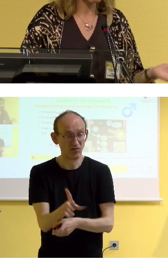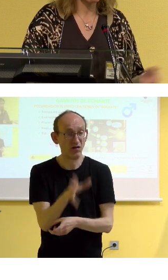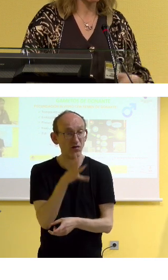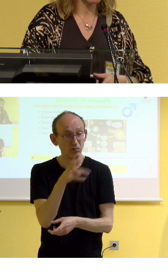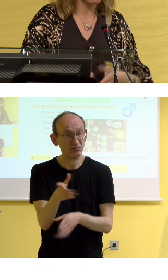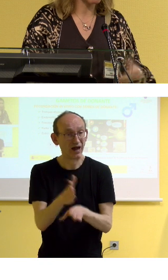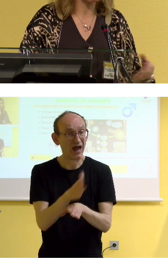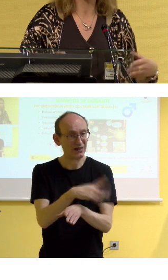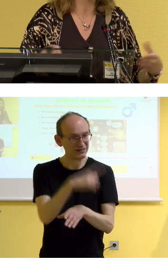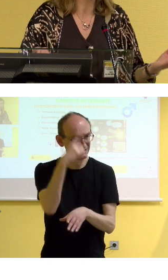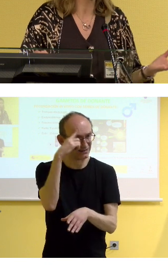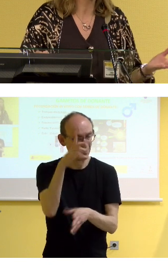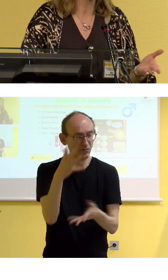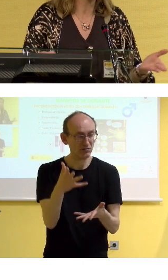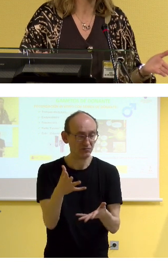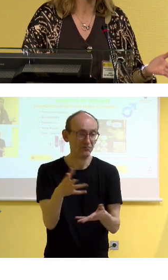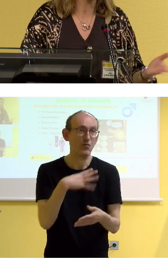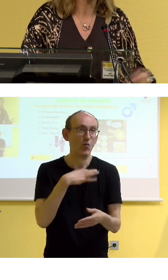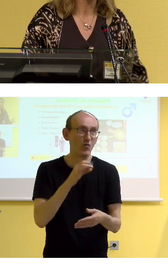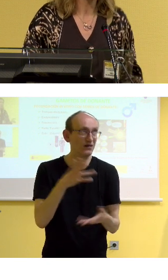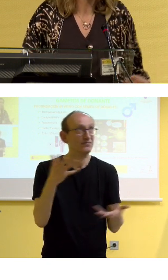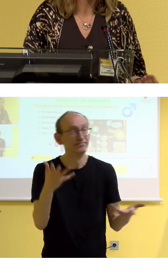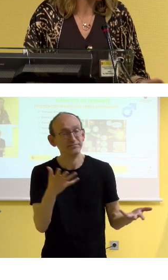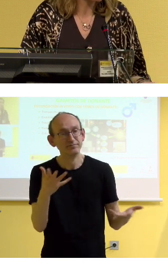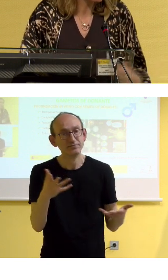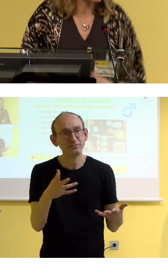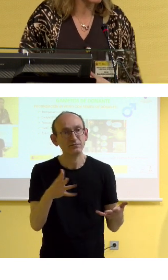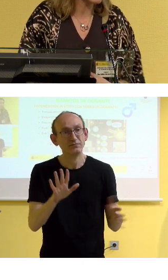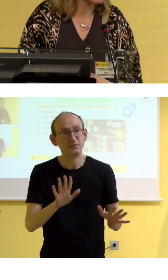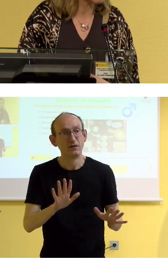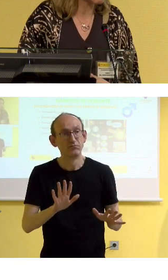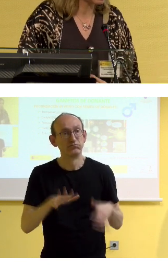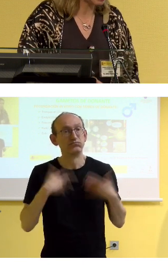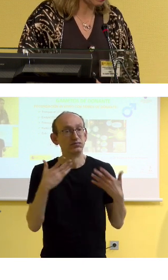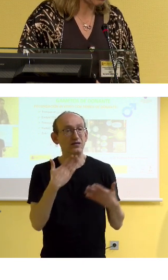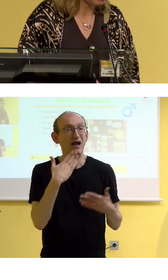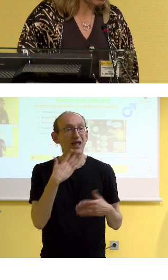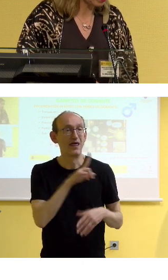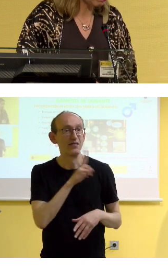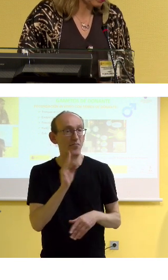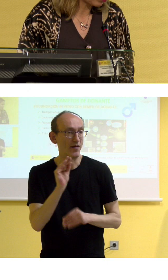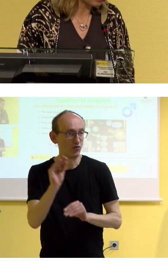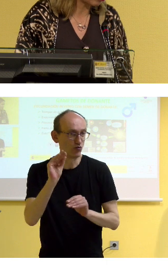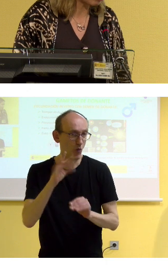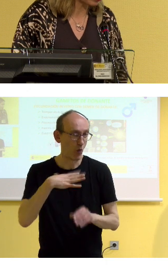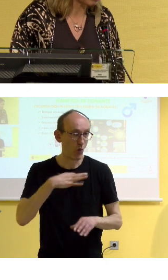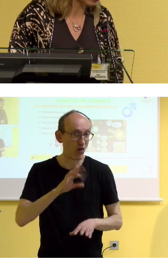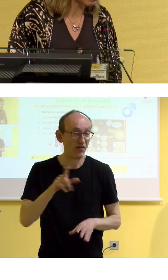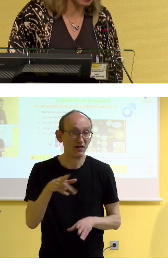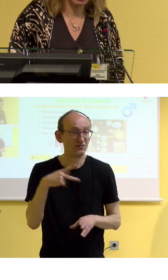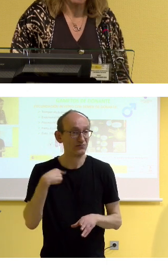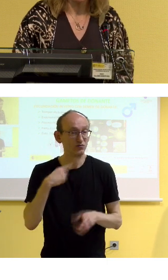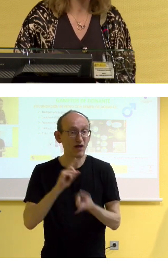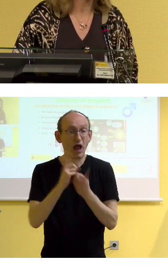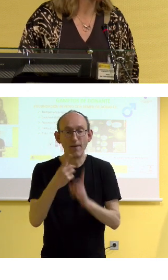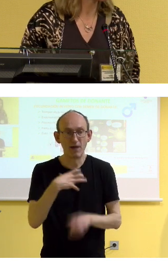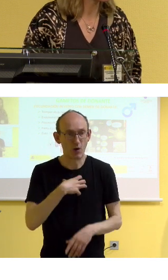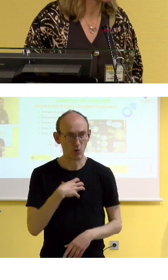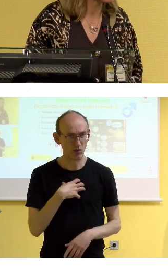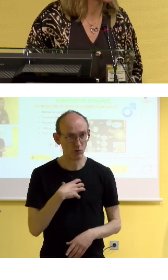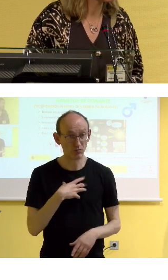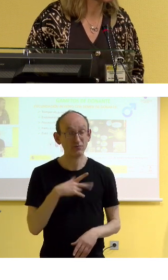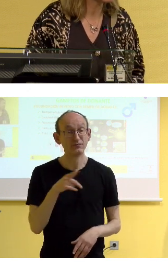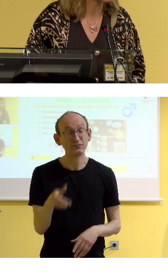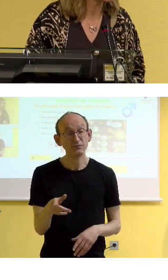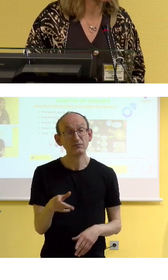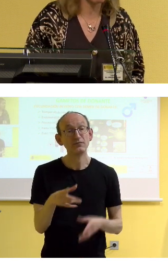ya sabemos que no son, bueno, pueden tener el riesgo espontáneo inherente a la edad materna, ¿vale? Pero eso no lo podemos cambiar y podríamos